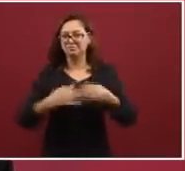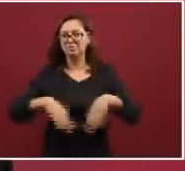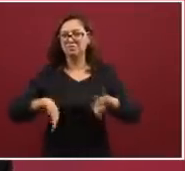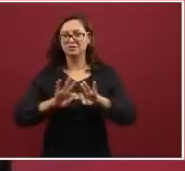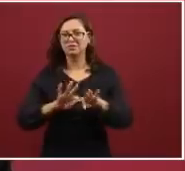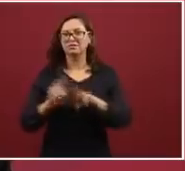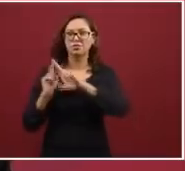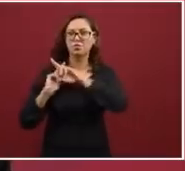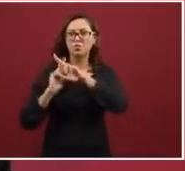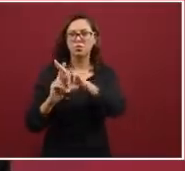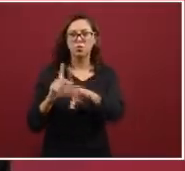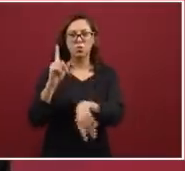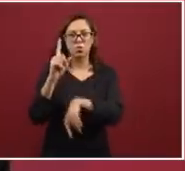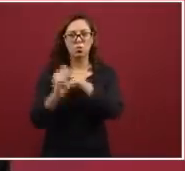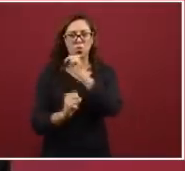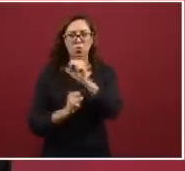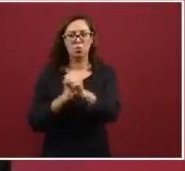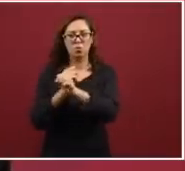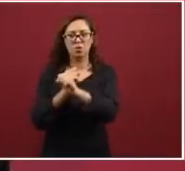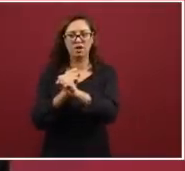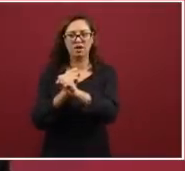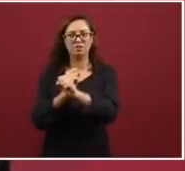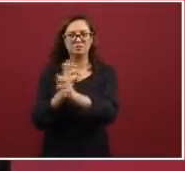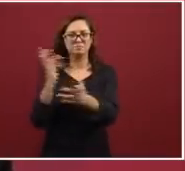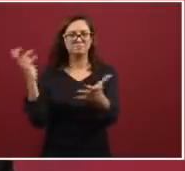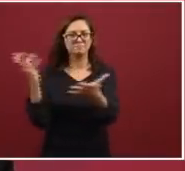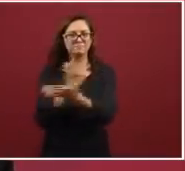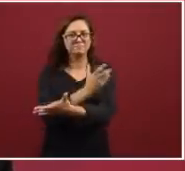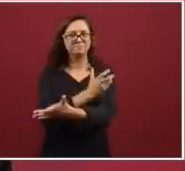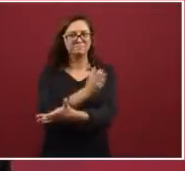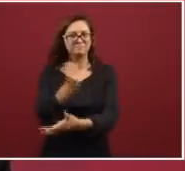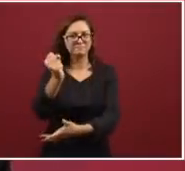año de el triunfo